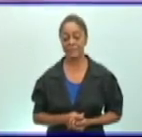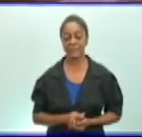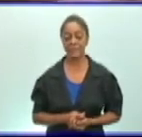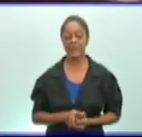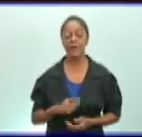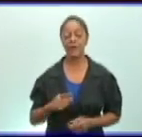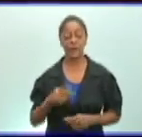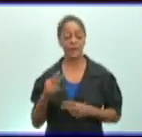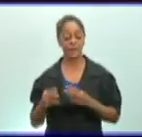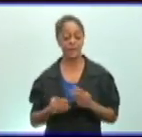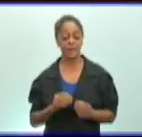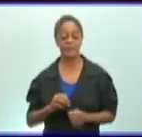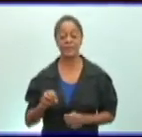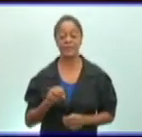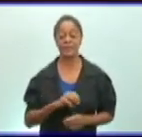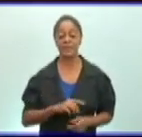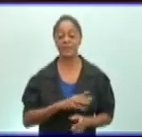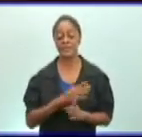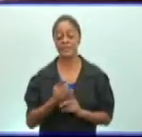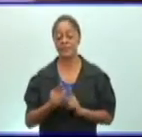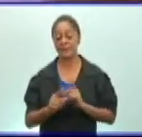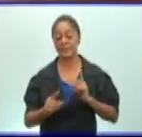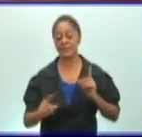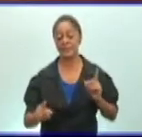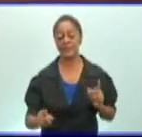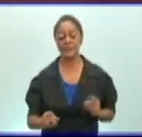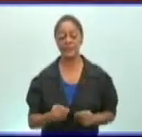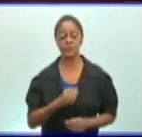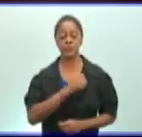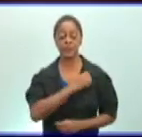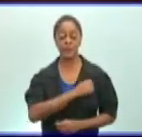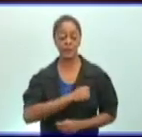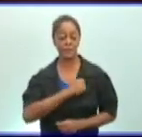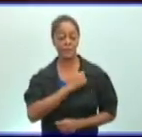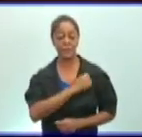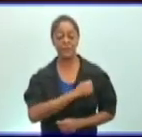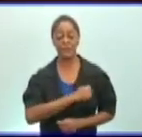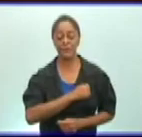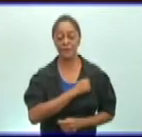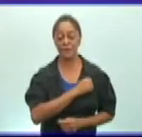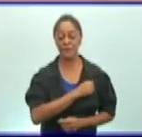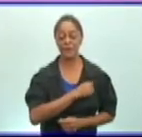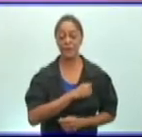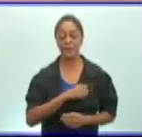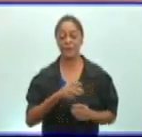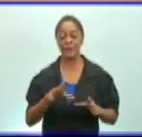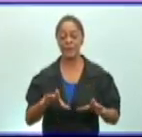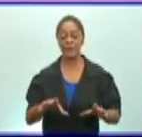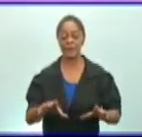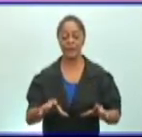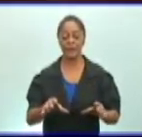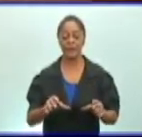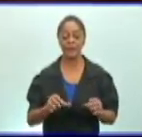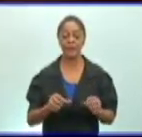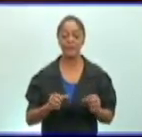a cualquier distancia yo el amor